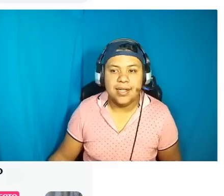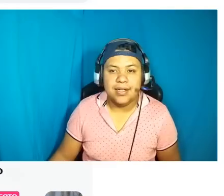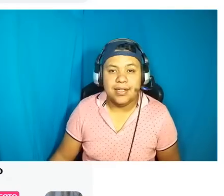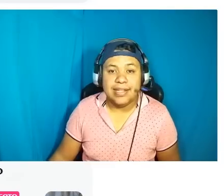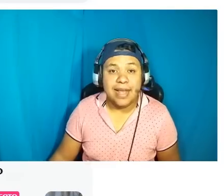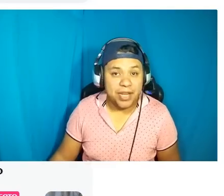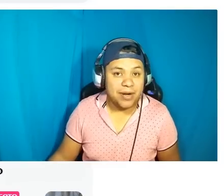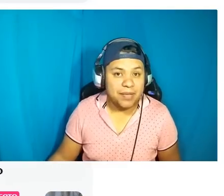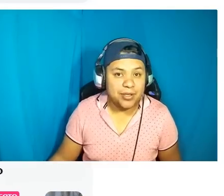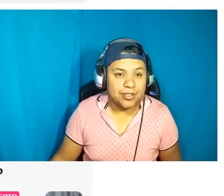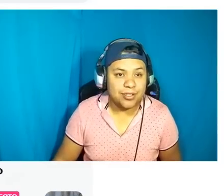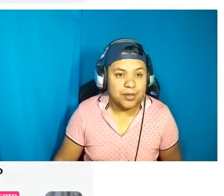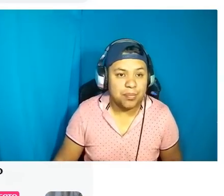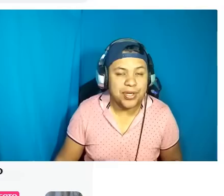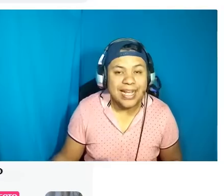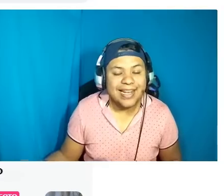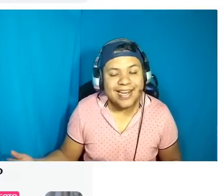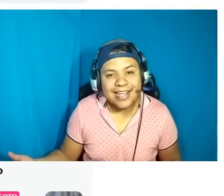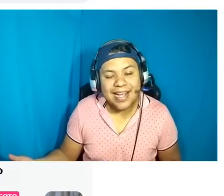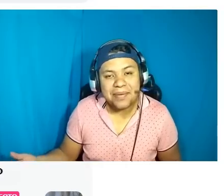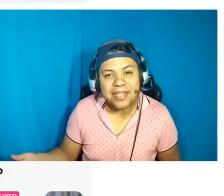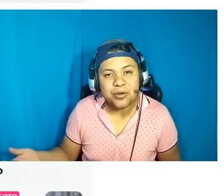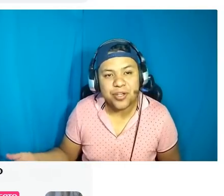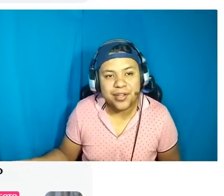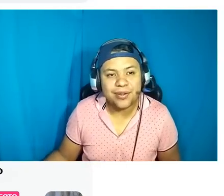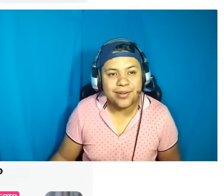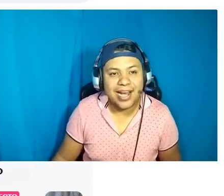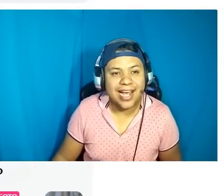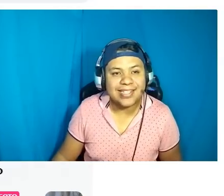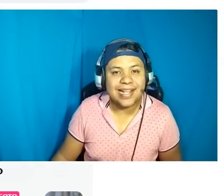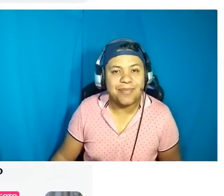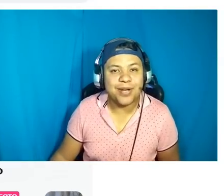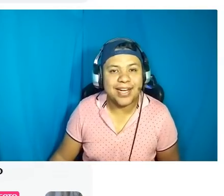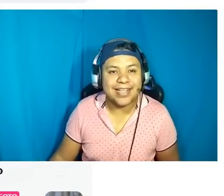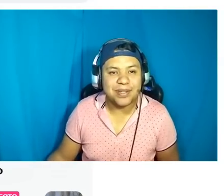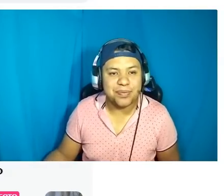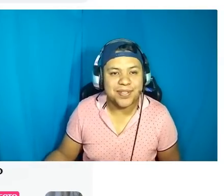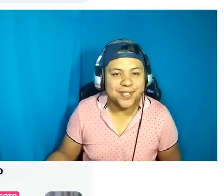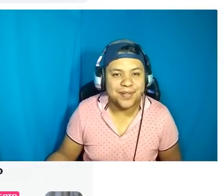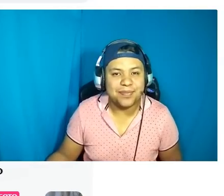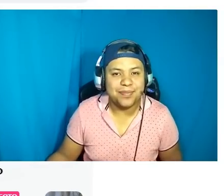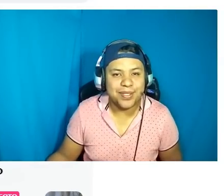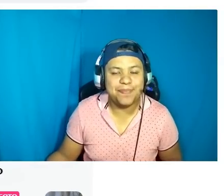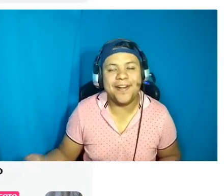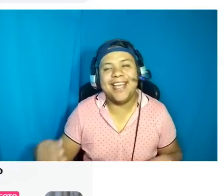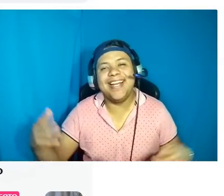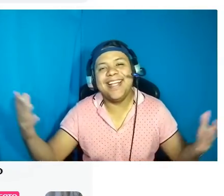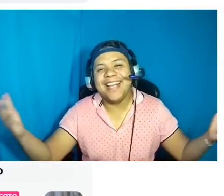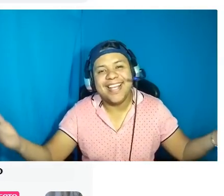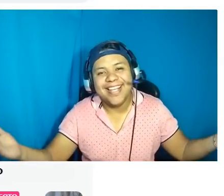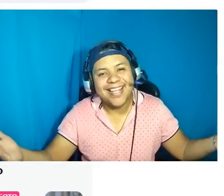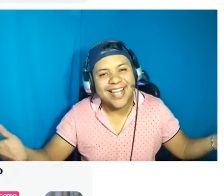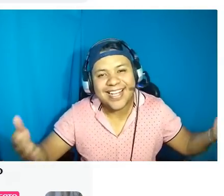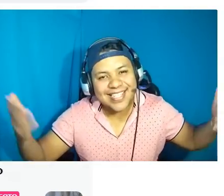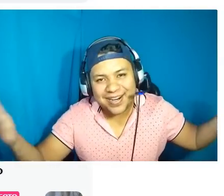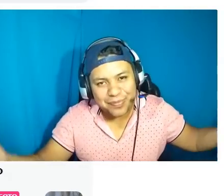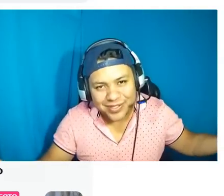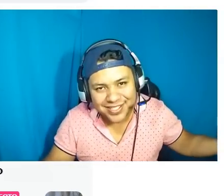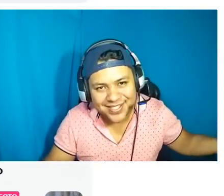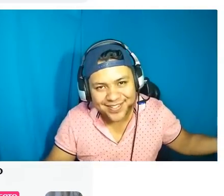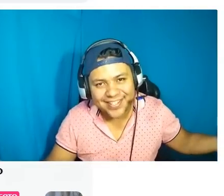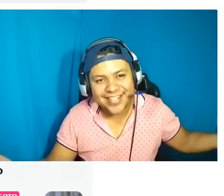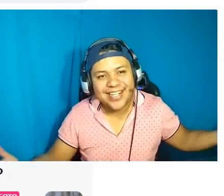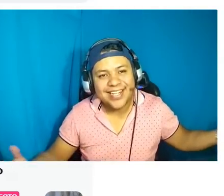razón ya vieron amigos porque el ine habrá escogido a esta mujer que es de oposición pues porque el ine es de la